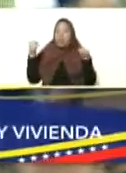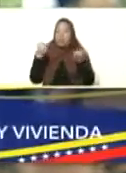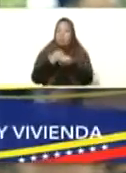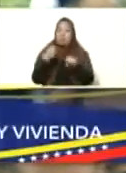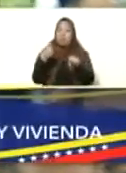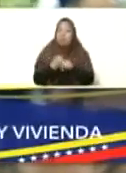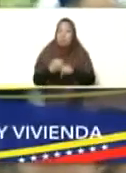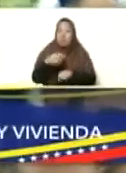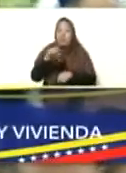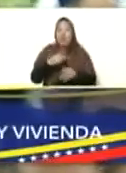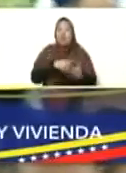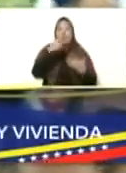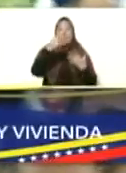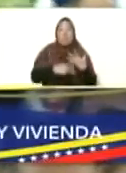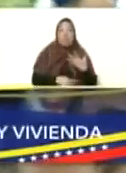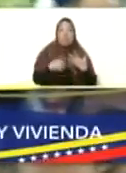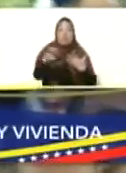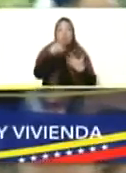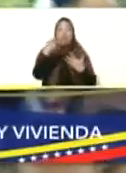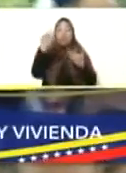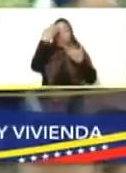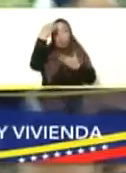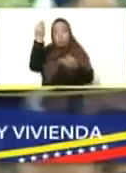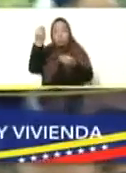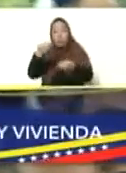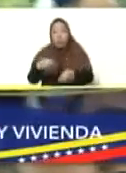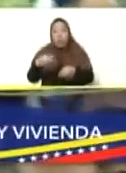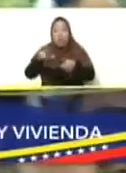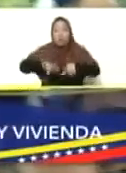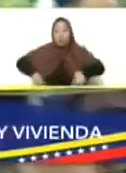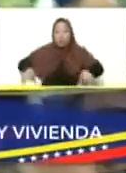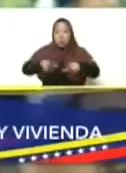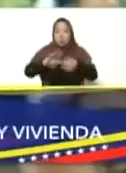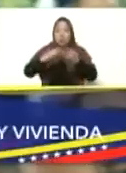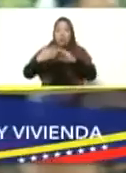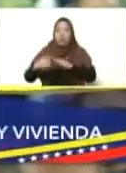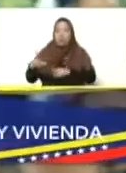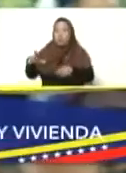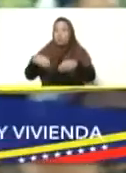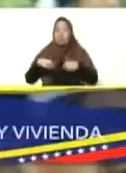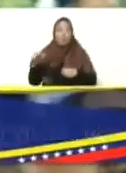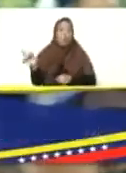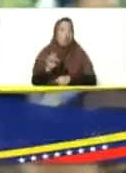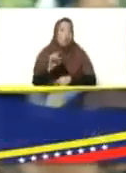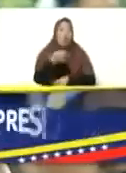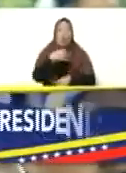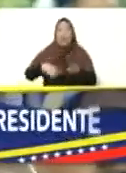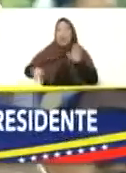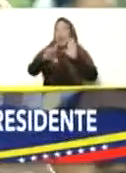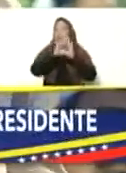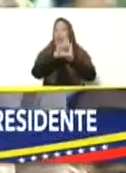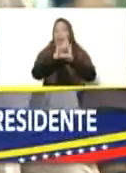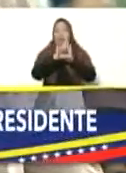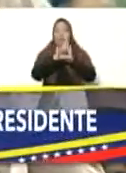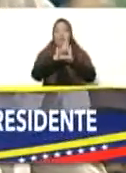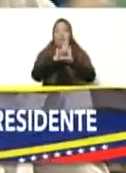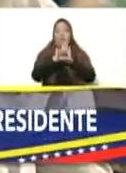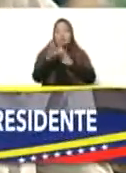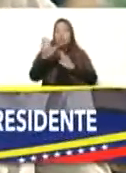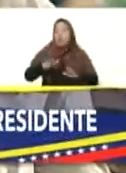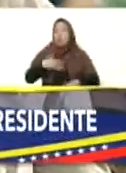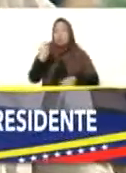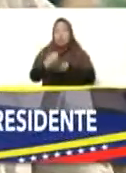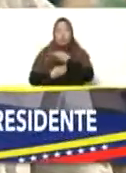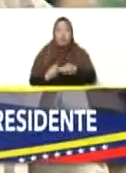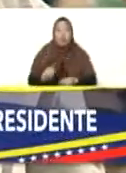hay una propuesta para considerar la propiedad colectiva que no está todavía formalizado si no está formalizada nos podemos llevar